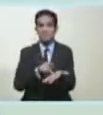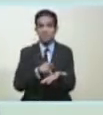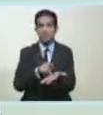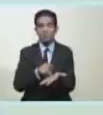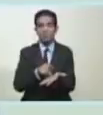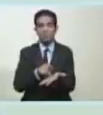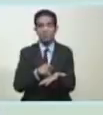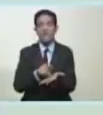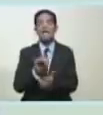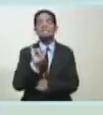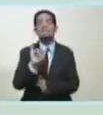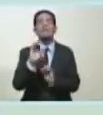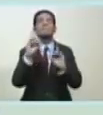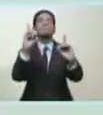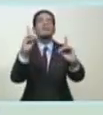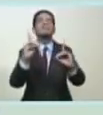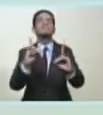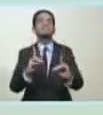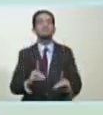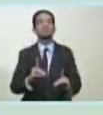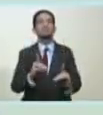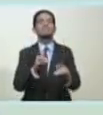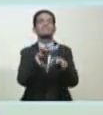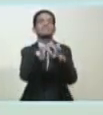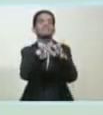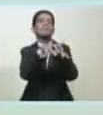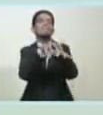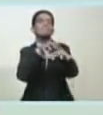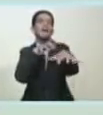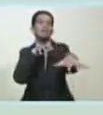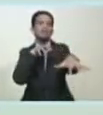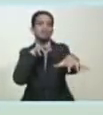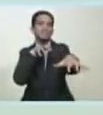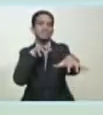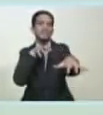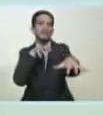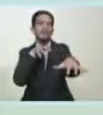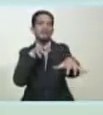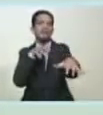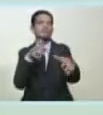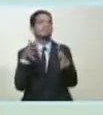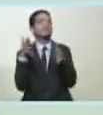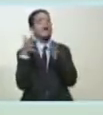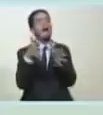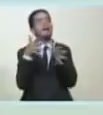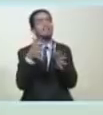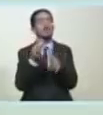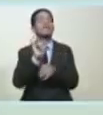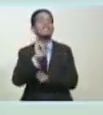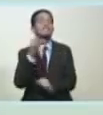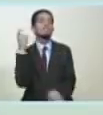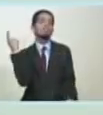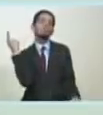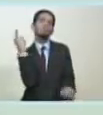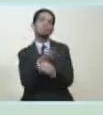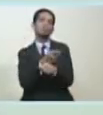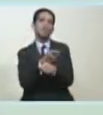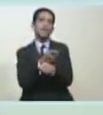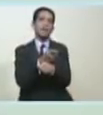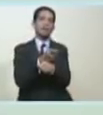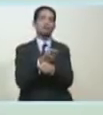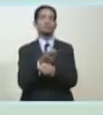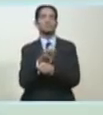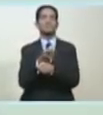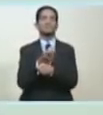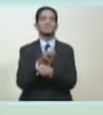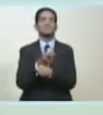Y la decisión política del núcleo que rodeó como asesores y le impusieron la decisión final al candidato